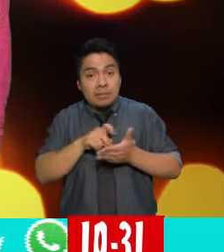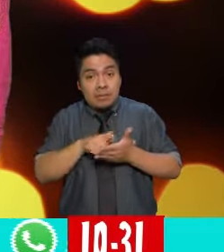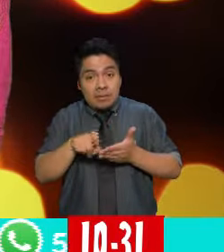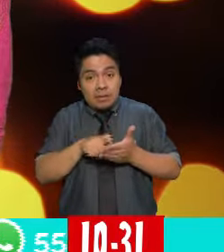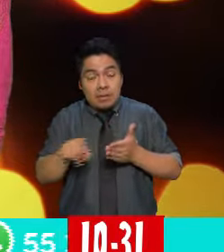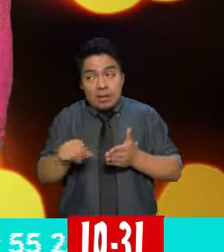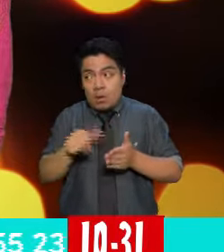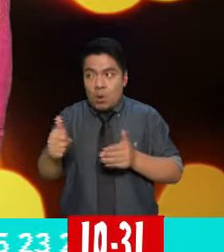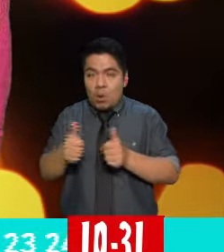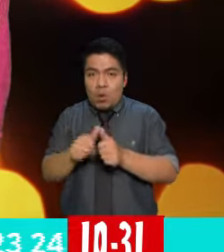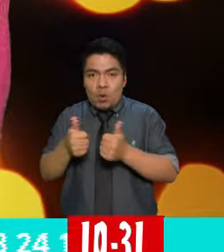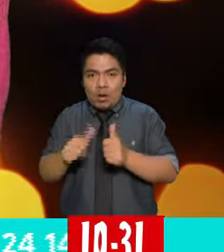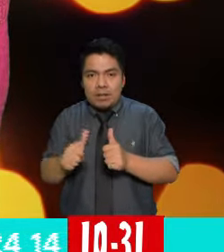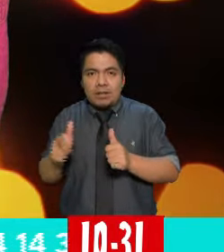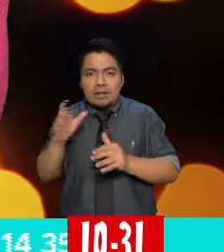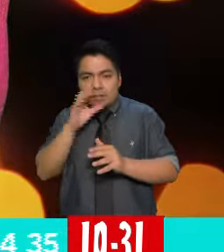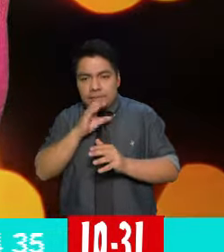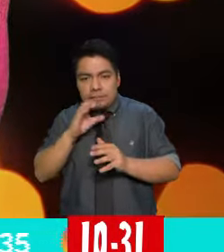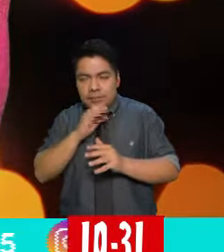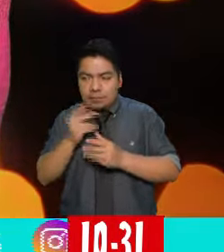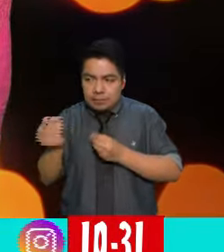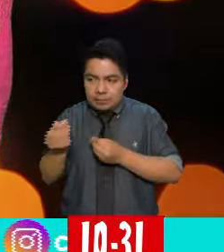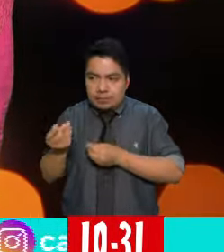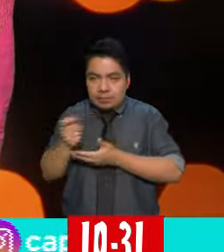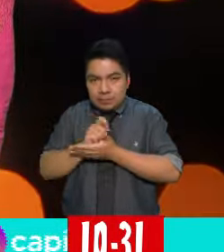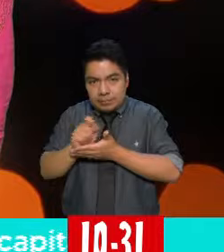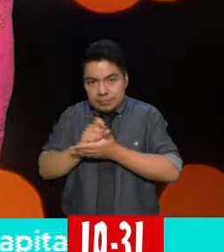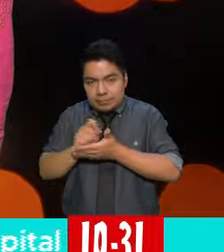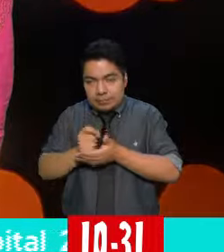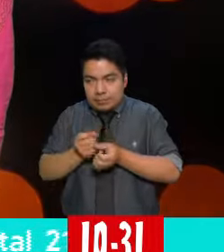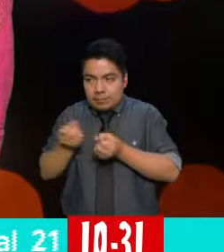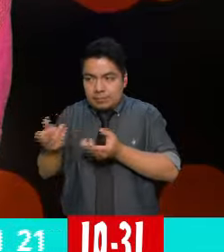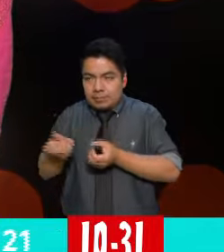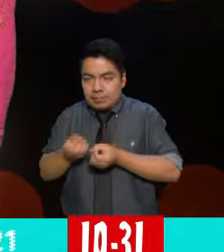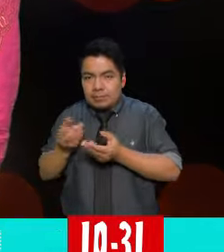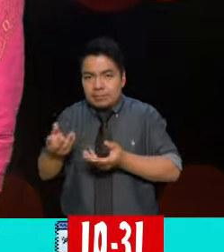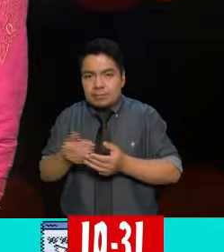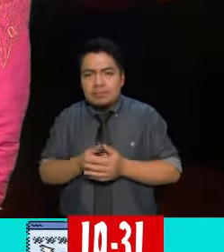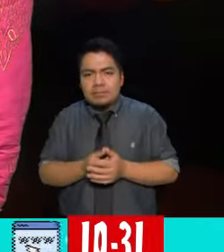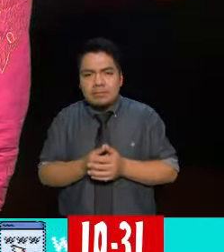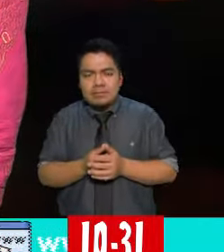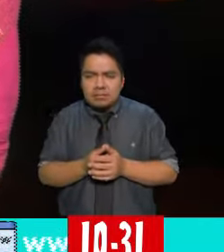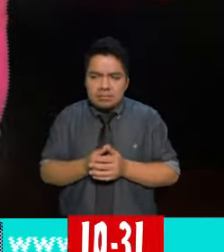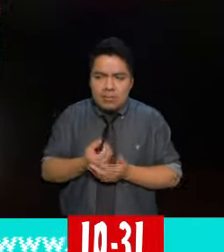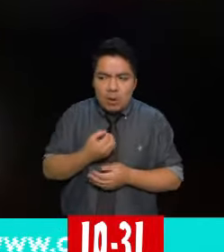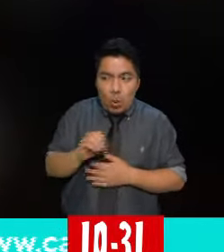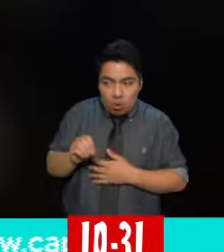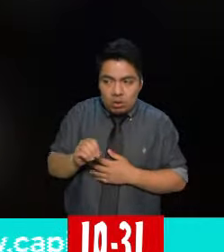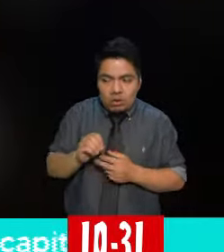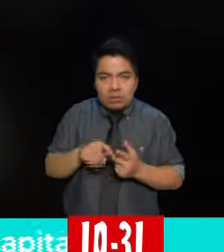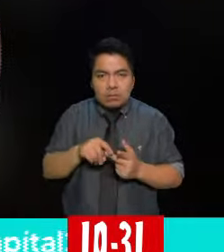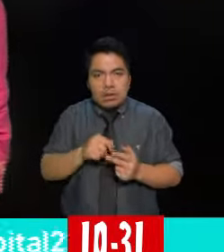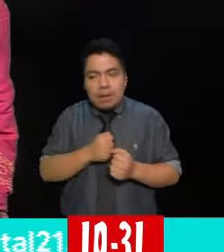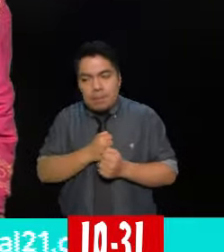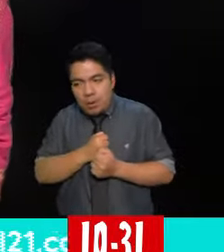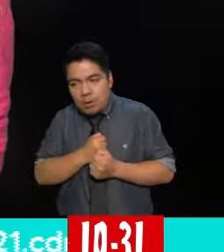otra artista que de hecho le estoy escribiendo canciones. ¡Wow! ¡Qué chido! Son canciones de odio, de amor...